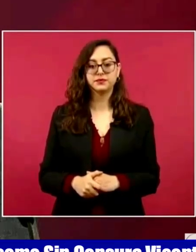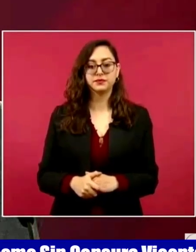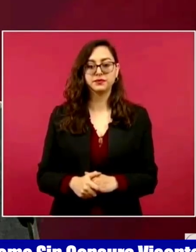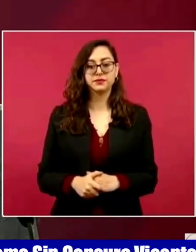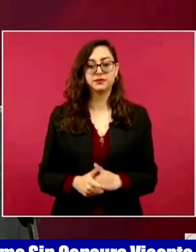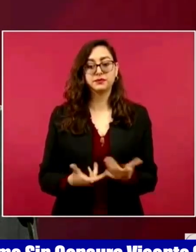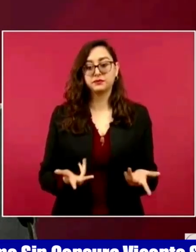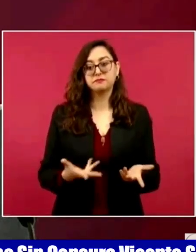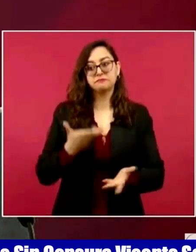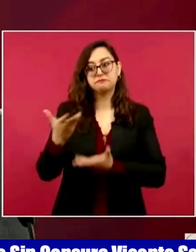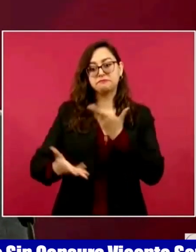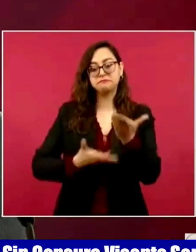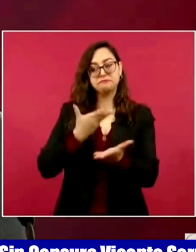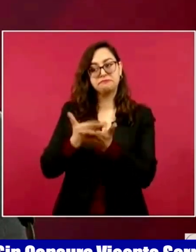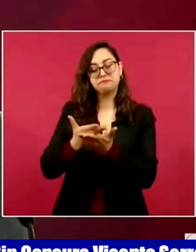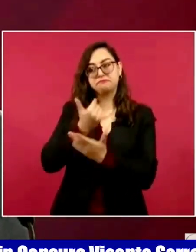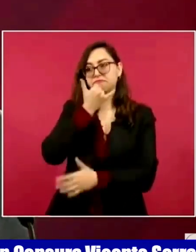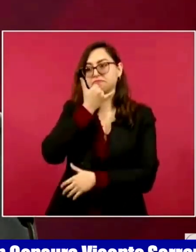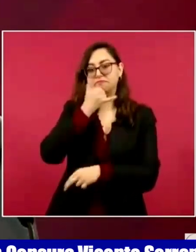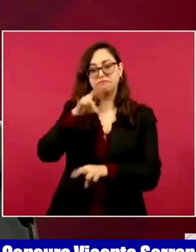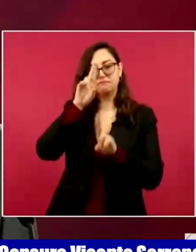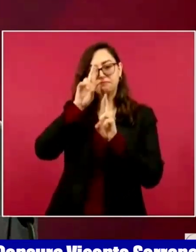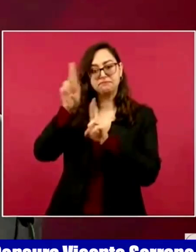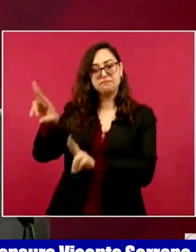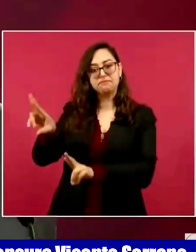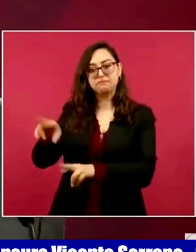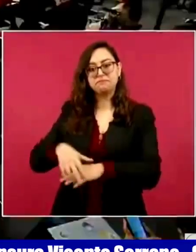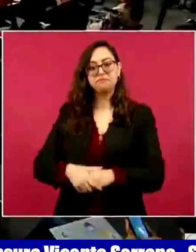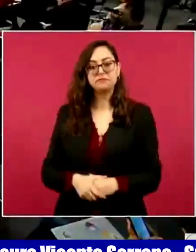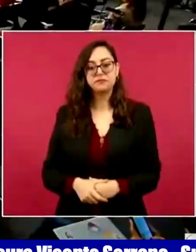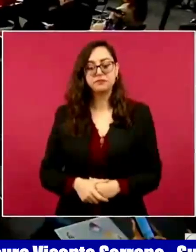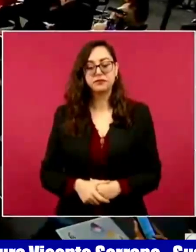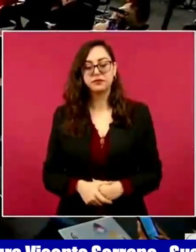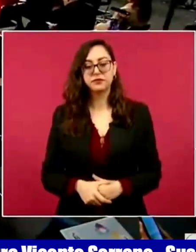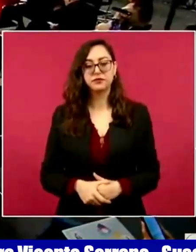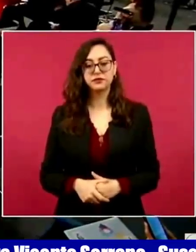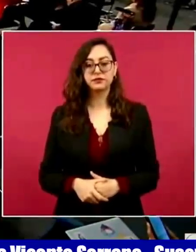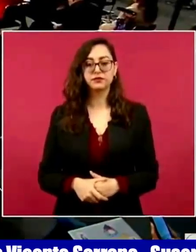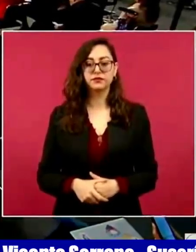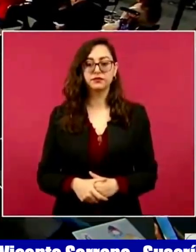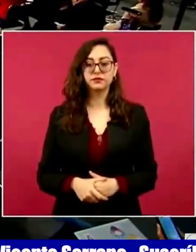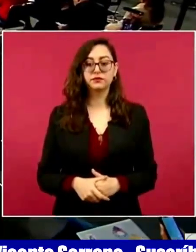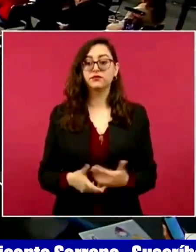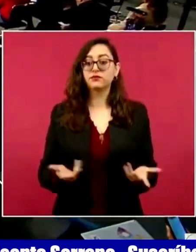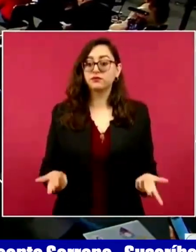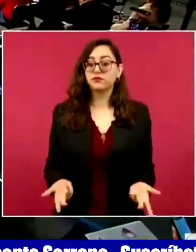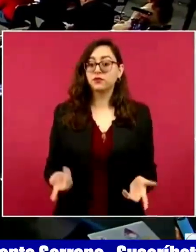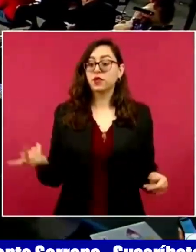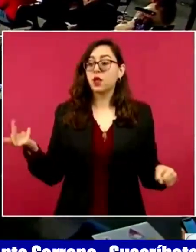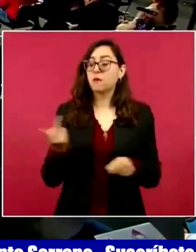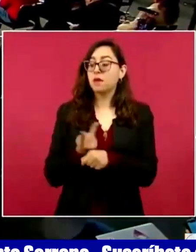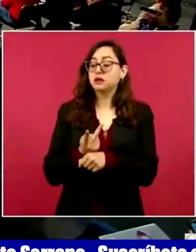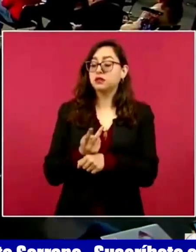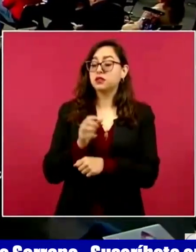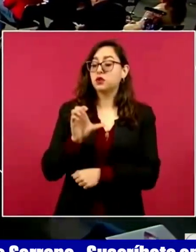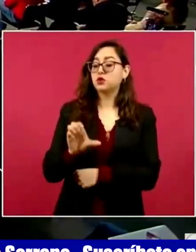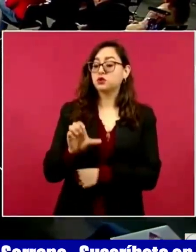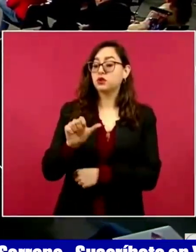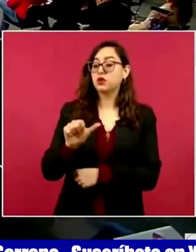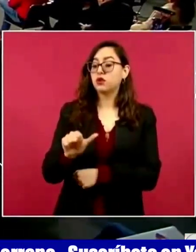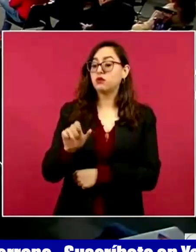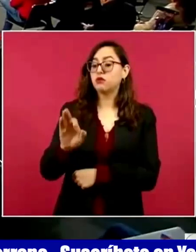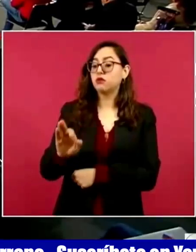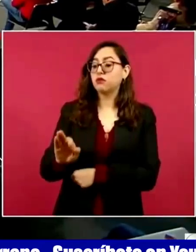con todo respeto. Ahí está el Consejo de la Judicatura.